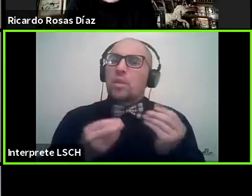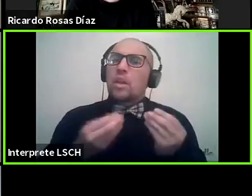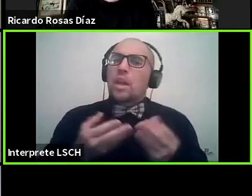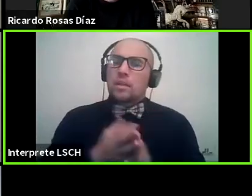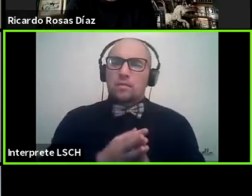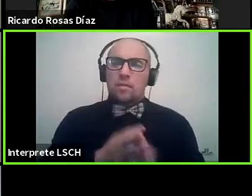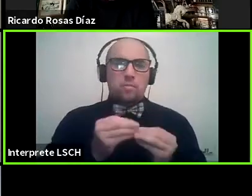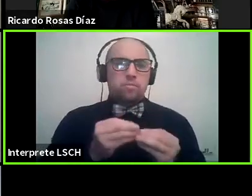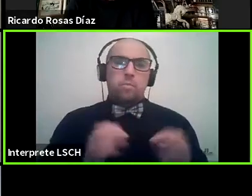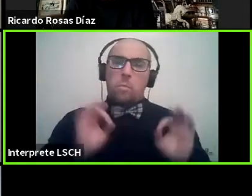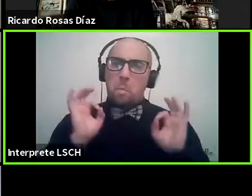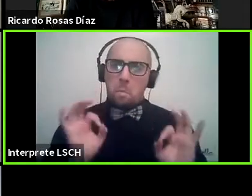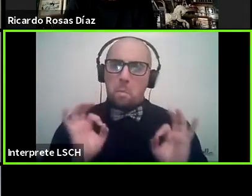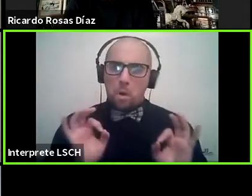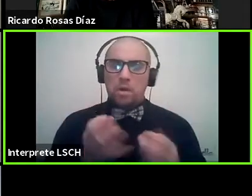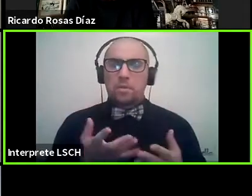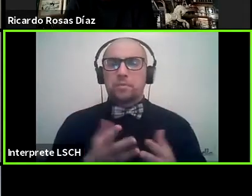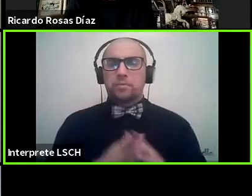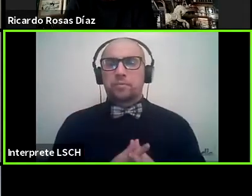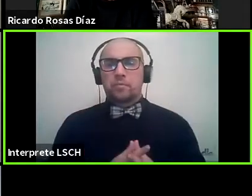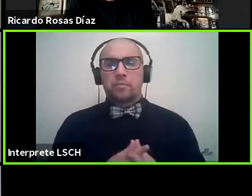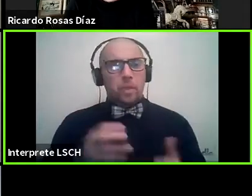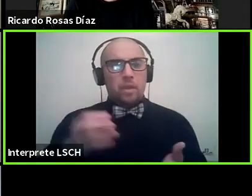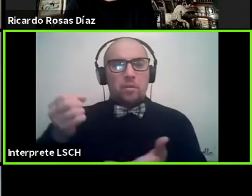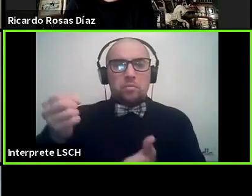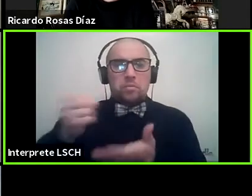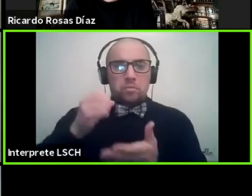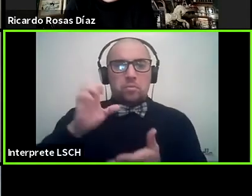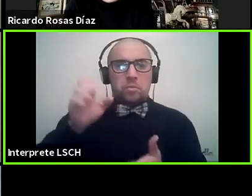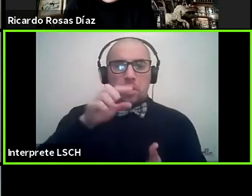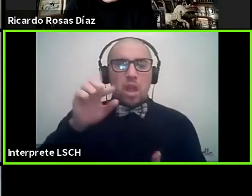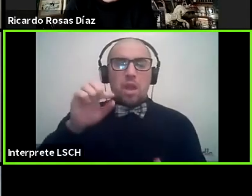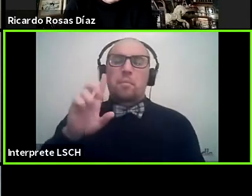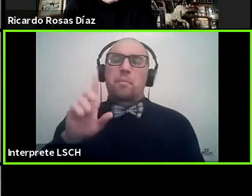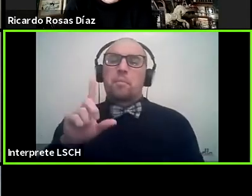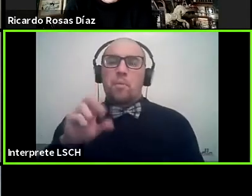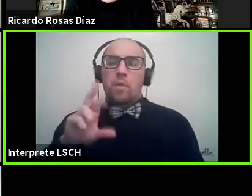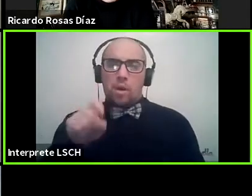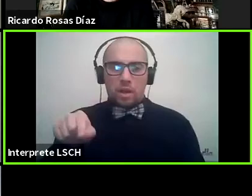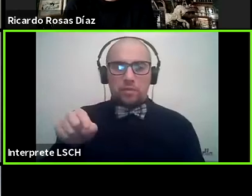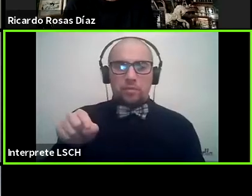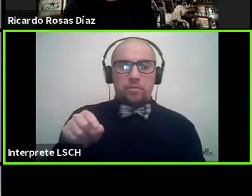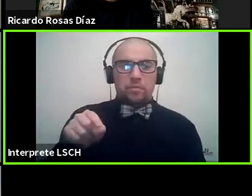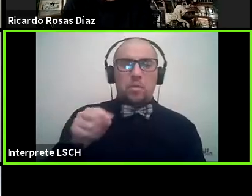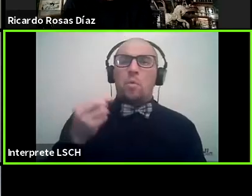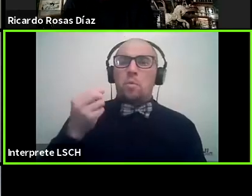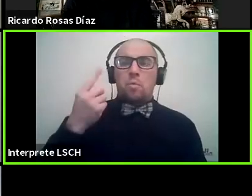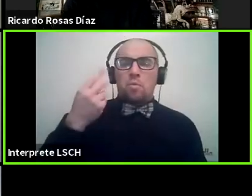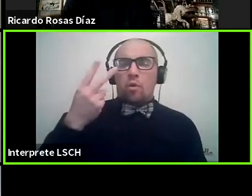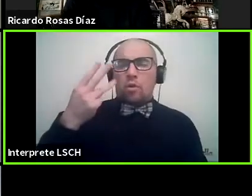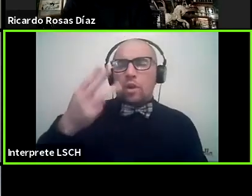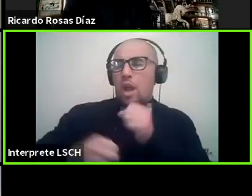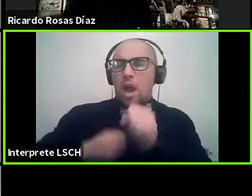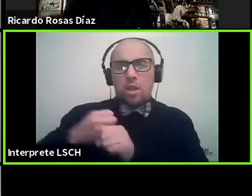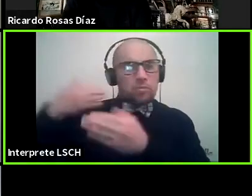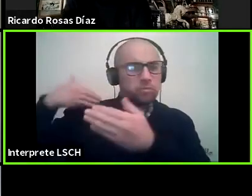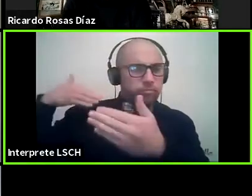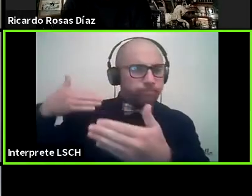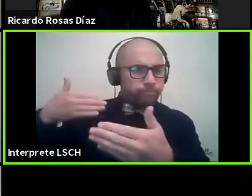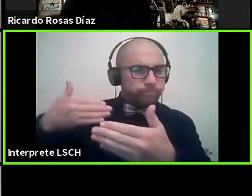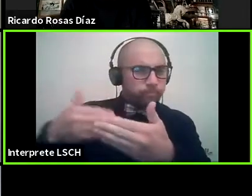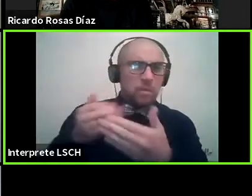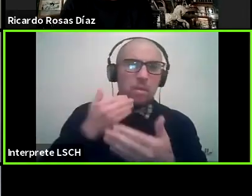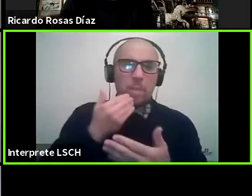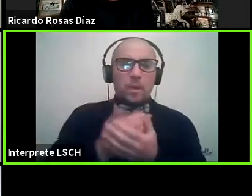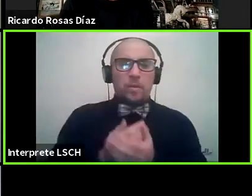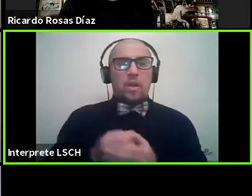muy exitoso, ha sido financiado por Explora, tiene ya un par de años de desarrollo, y llegar